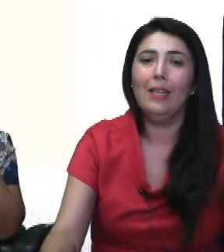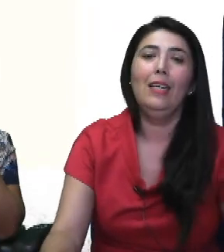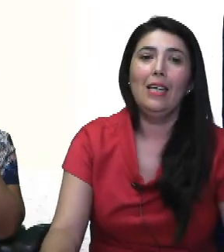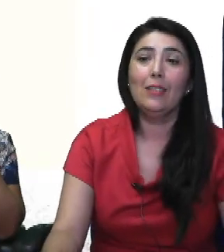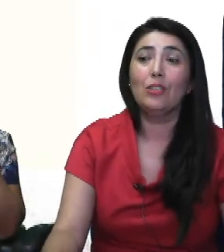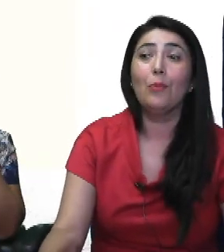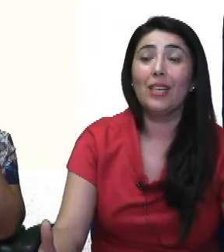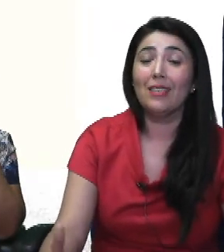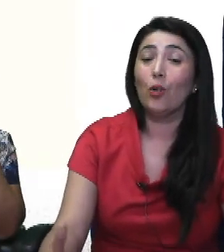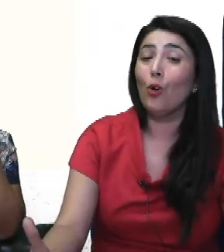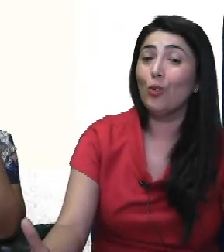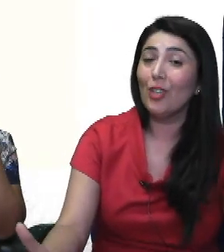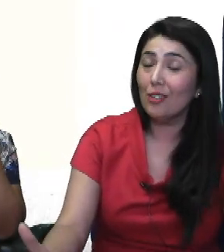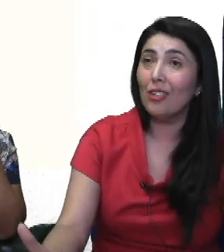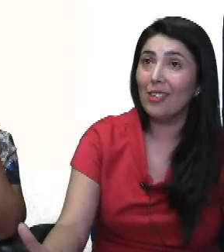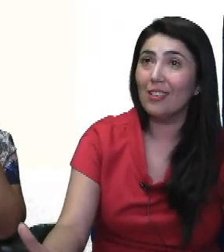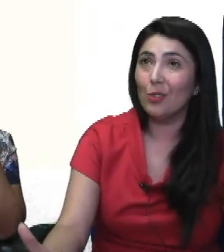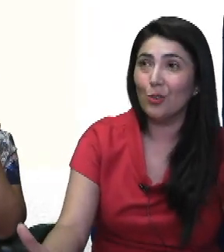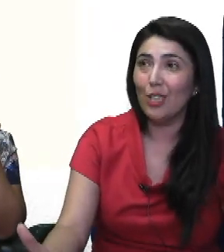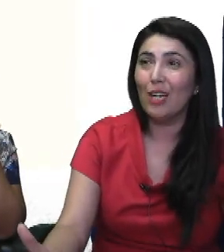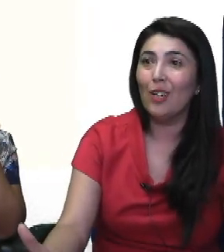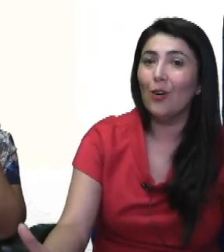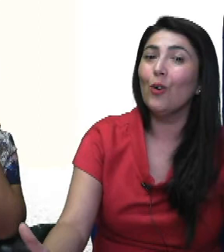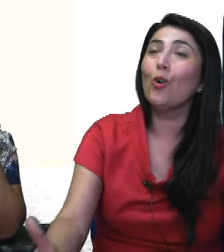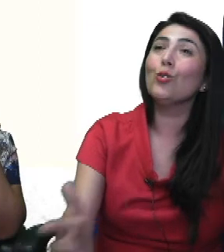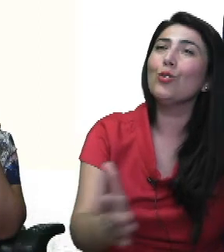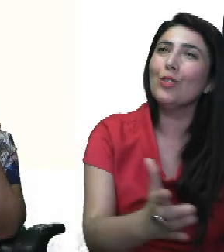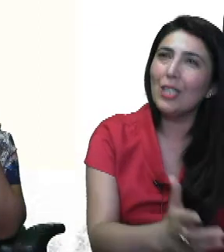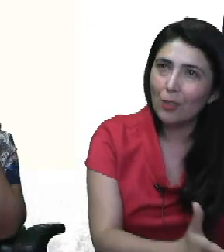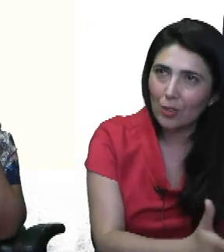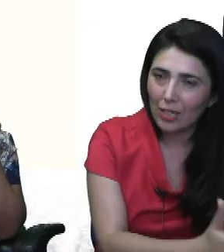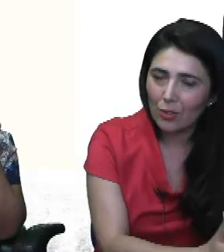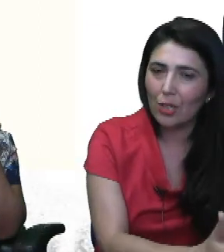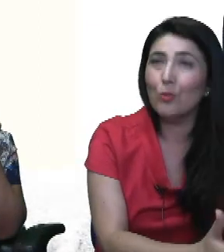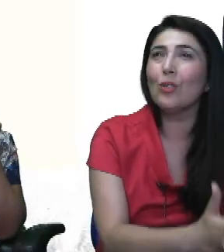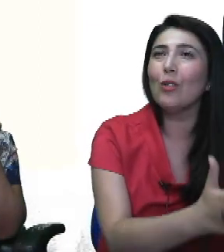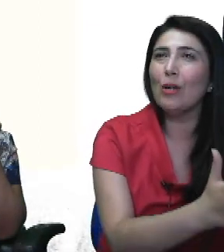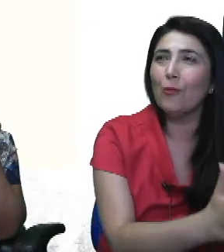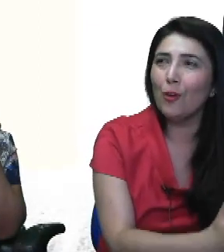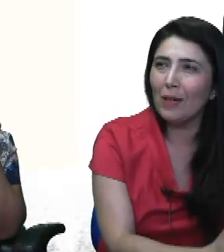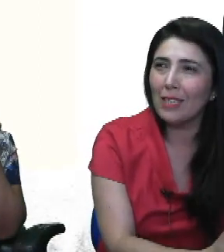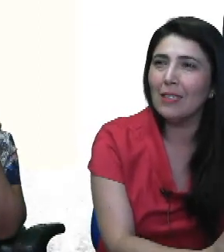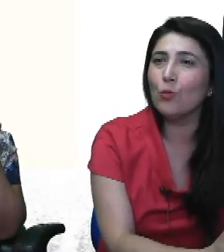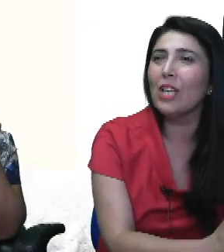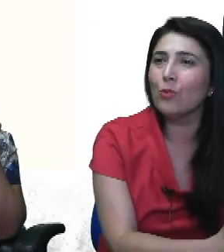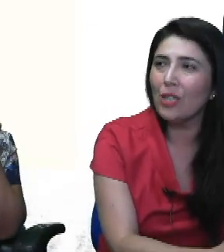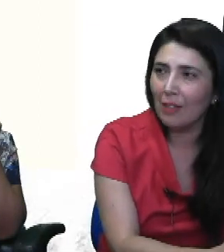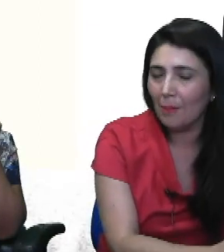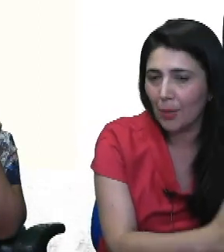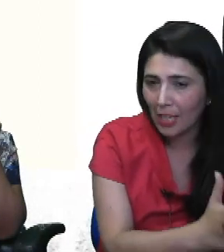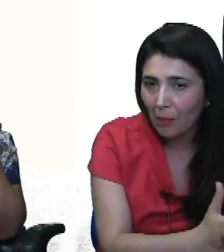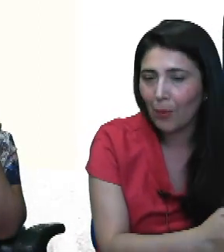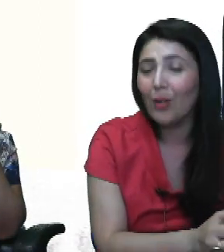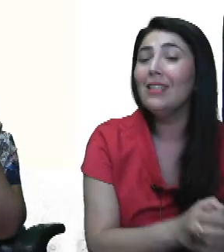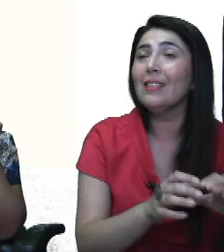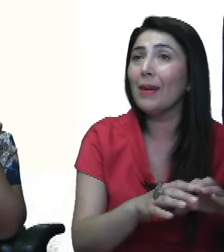albergue. Esto se puede hacer con consideración en el bienestar psicosocial o incluso sin consideración, incluso de una forma que resulte nociva.